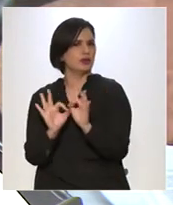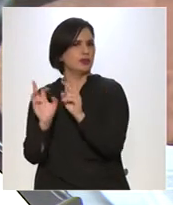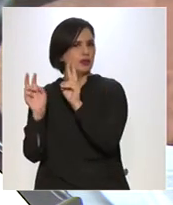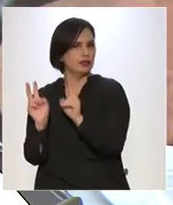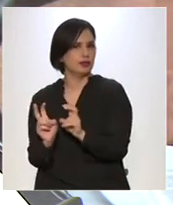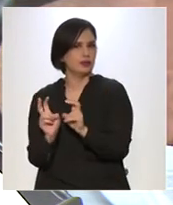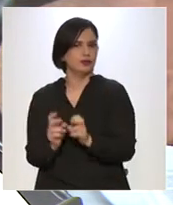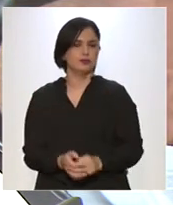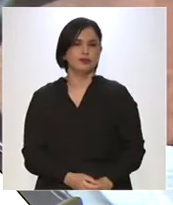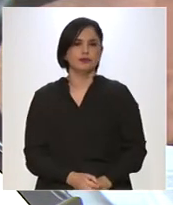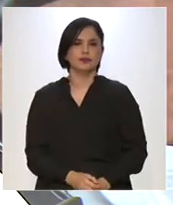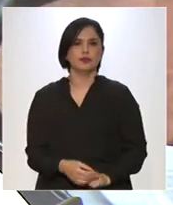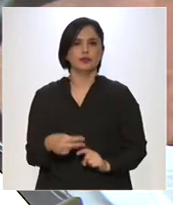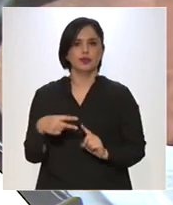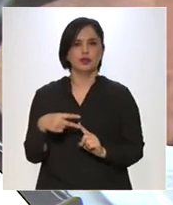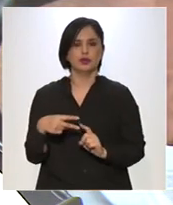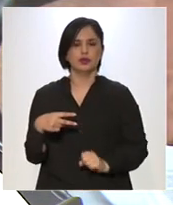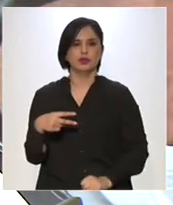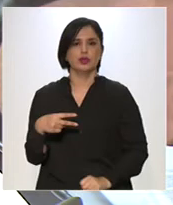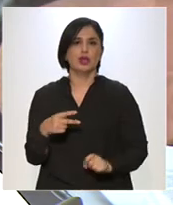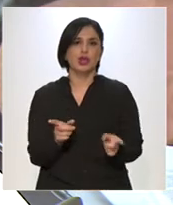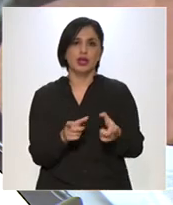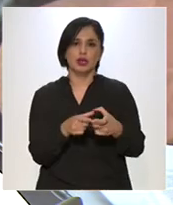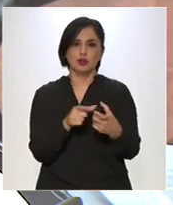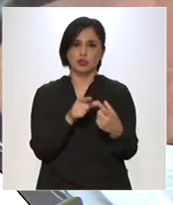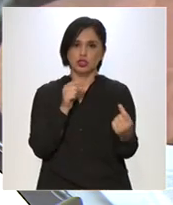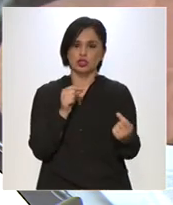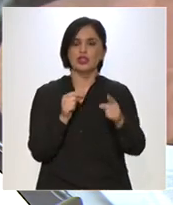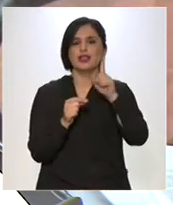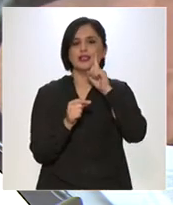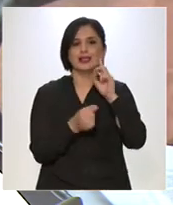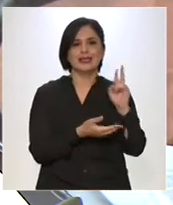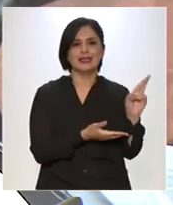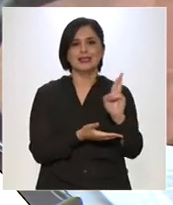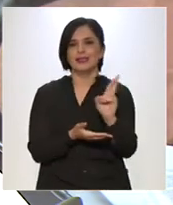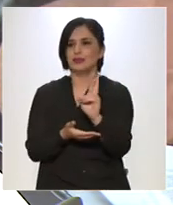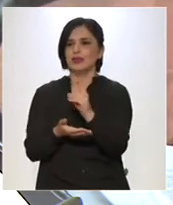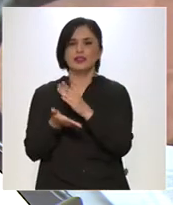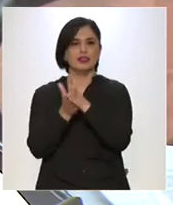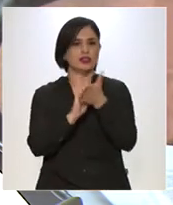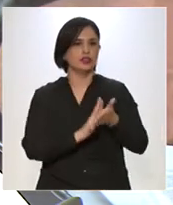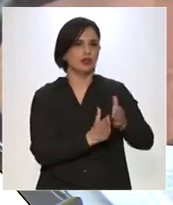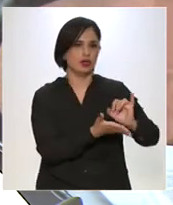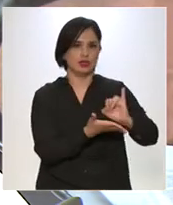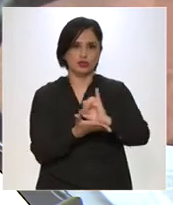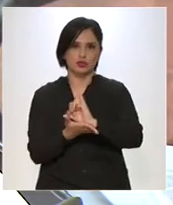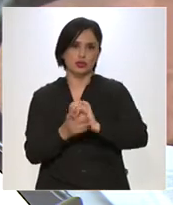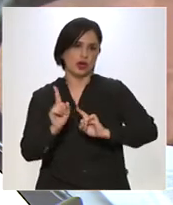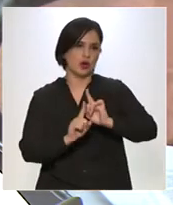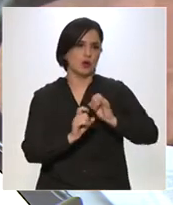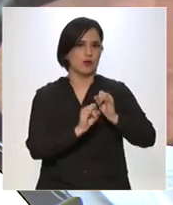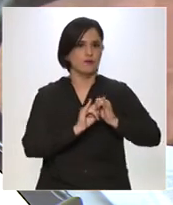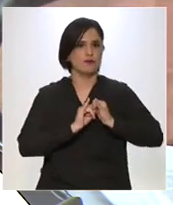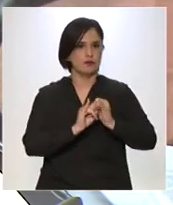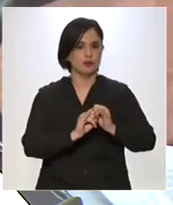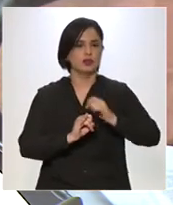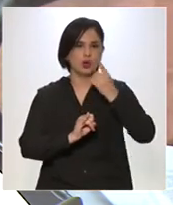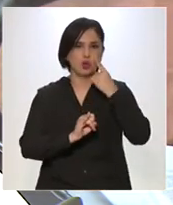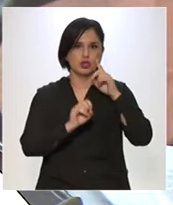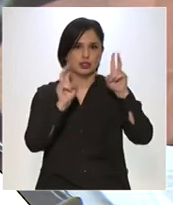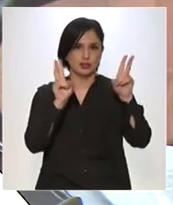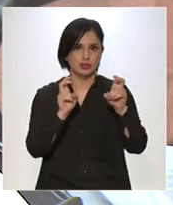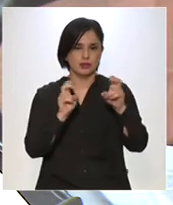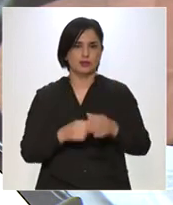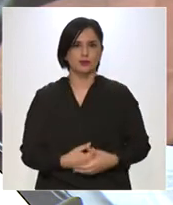materia. En segundo lugar, la Comisión Nacional tendrá representantes de todos los órganos que puedan tener alguna información en la materia. En